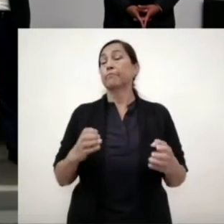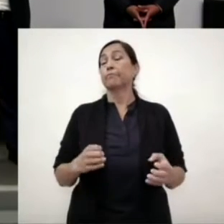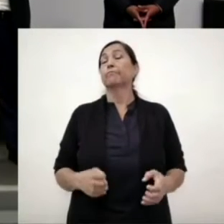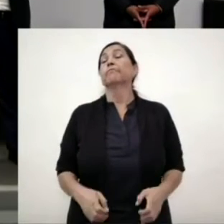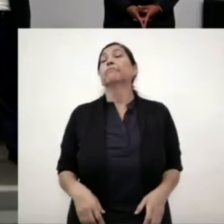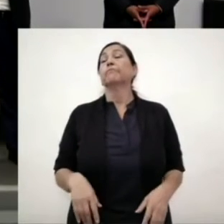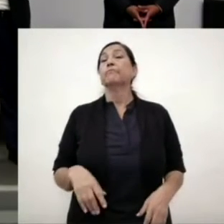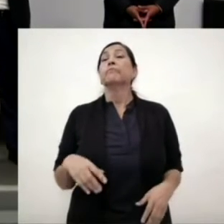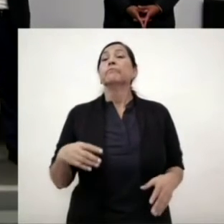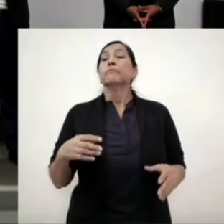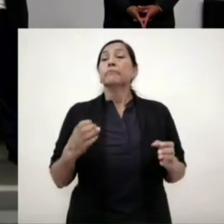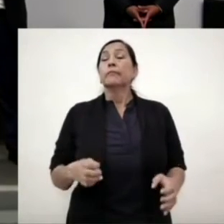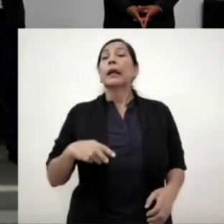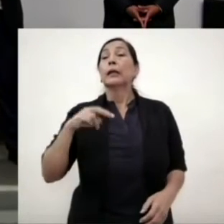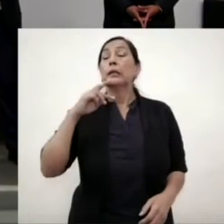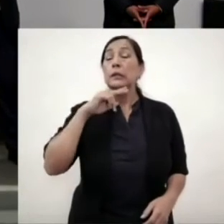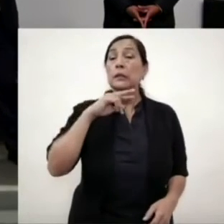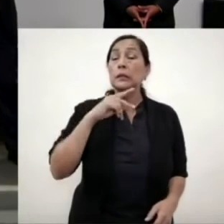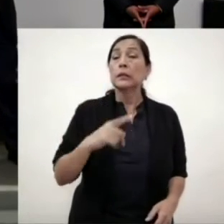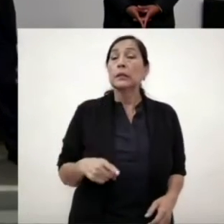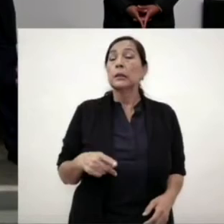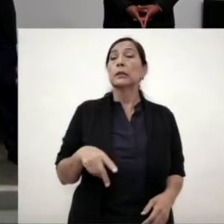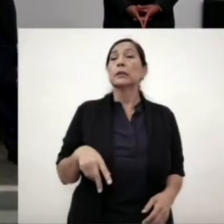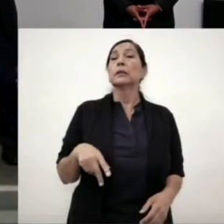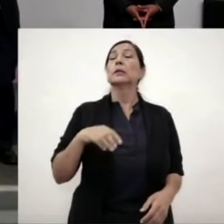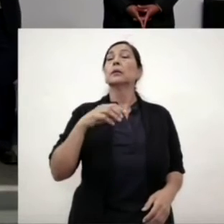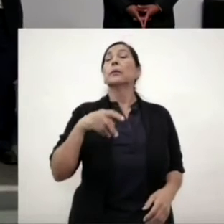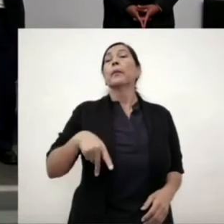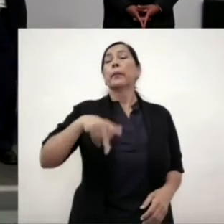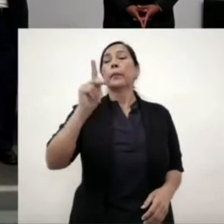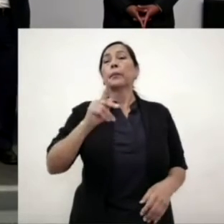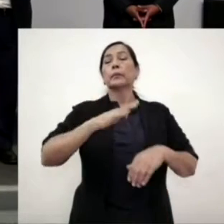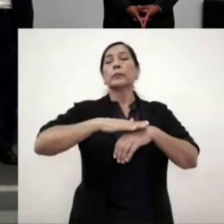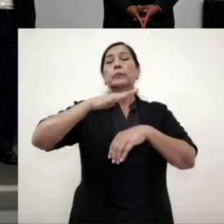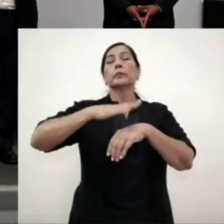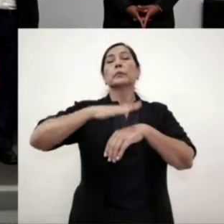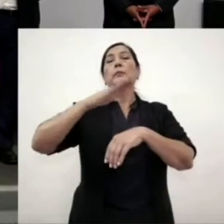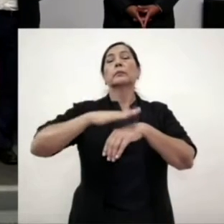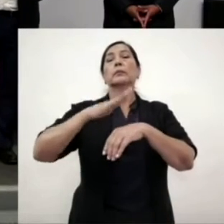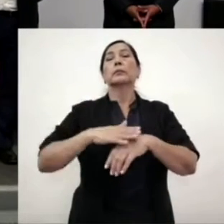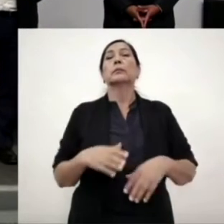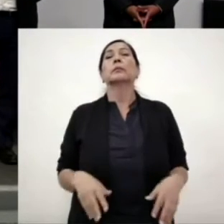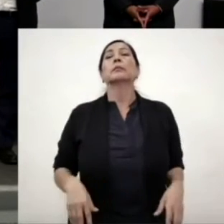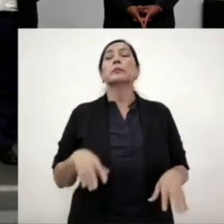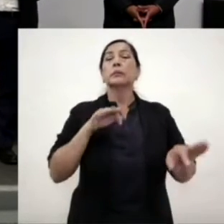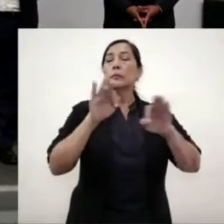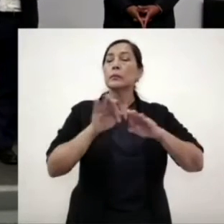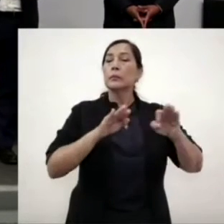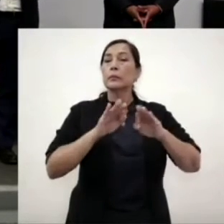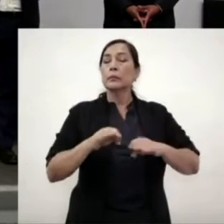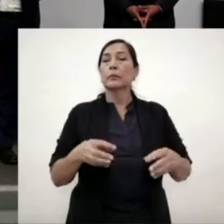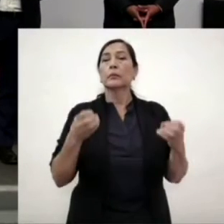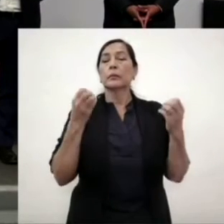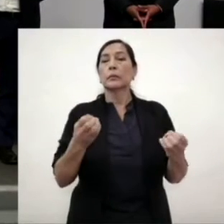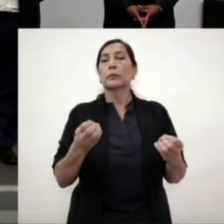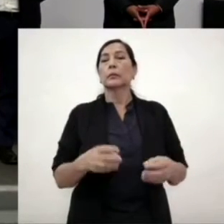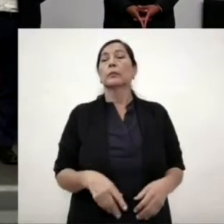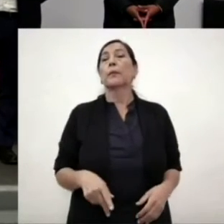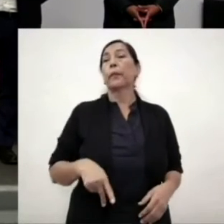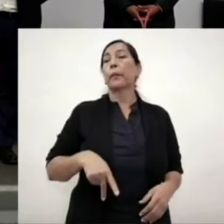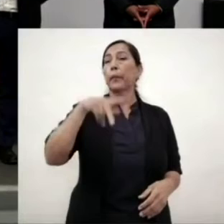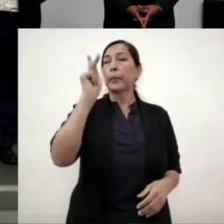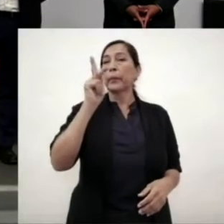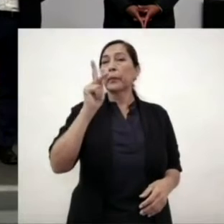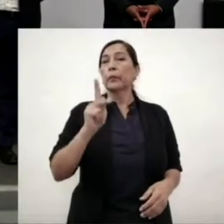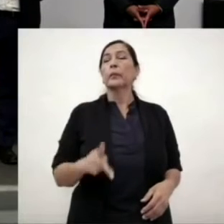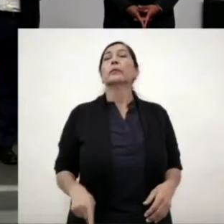de ocupaciones. Y estamos ocupados en atender todo Michoacán, pero tenemos específicamente en Zamora